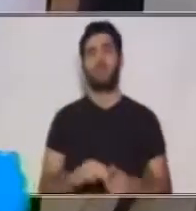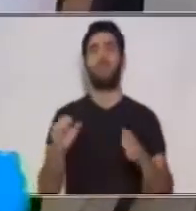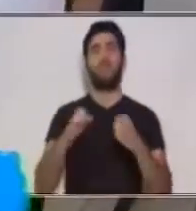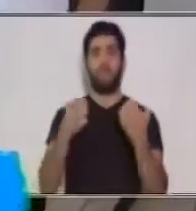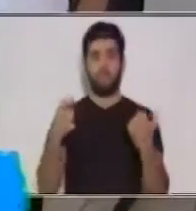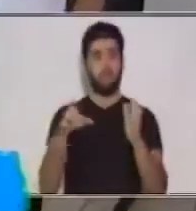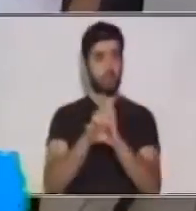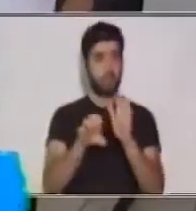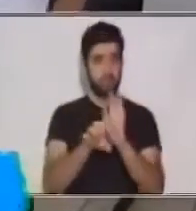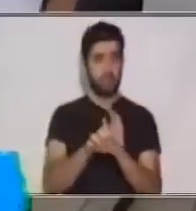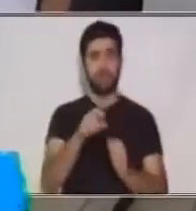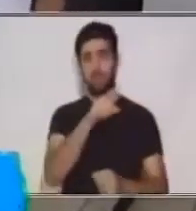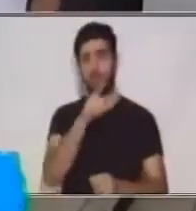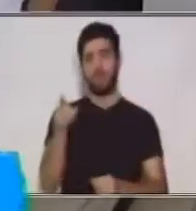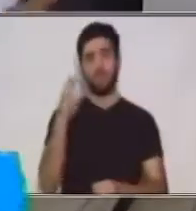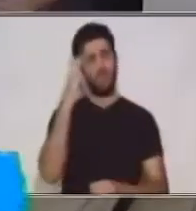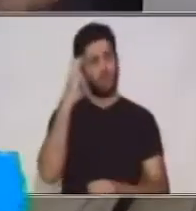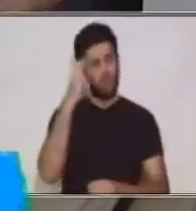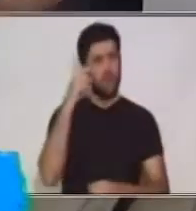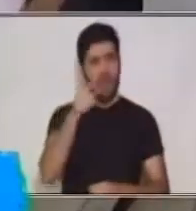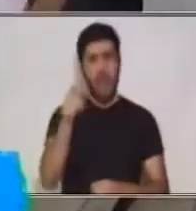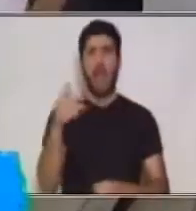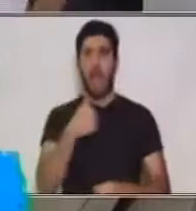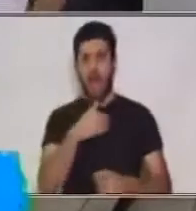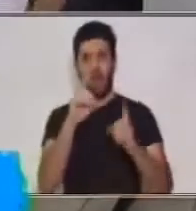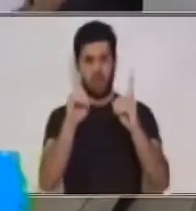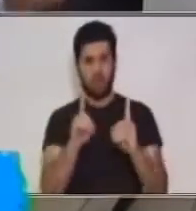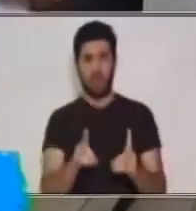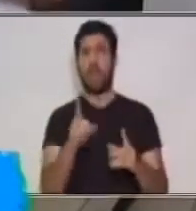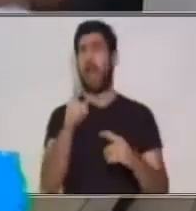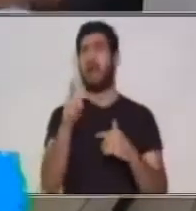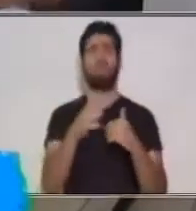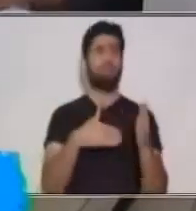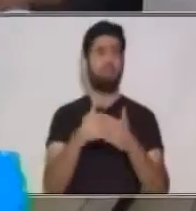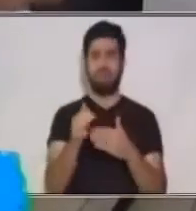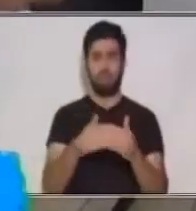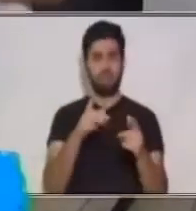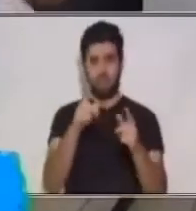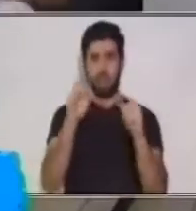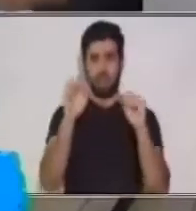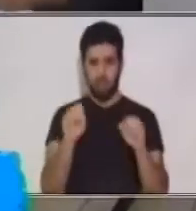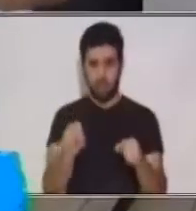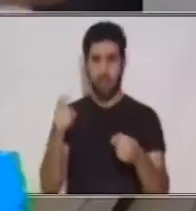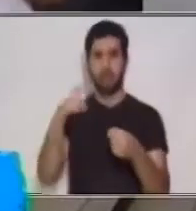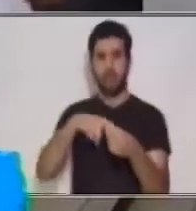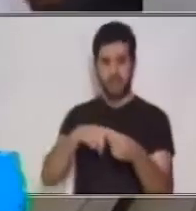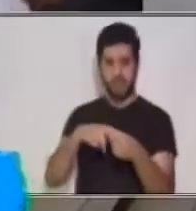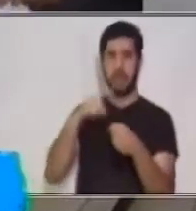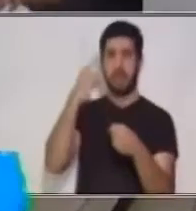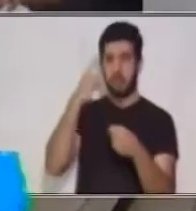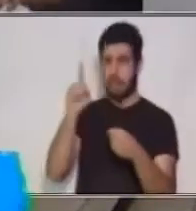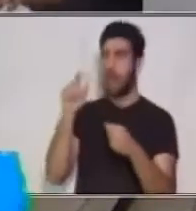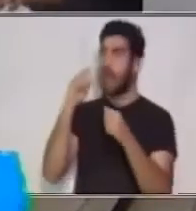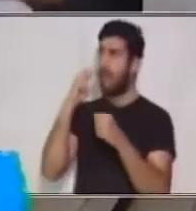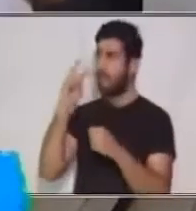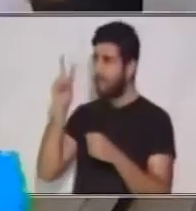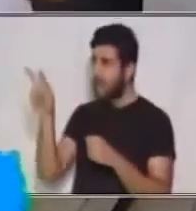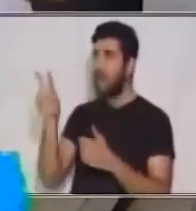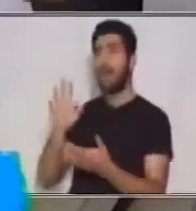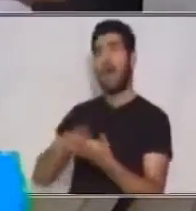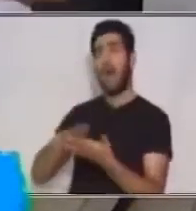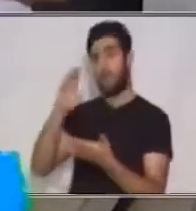alguna persona con alguna dificultad, esto le ayudará para desarrollar habilidades numéricas como la atención